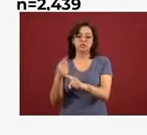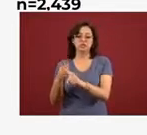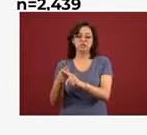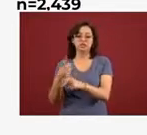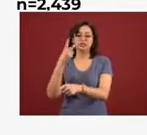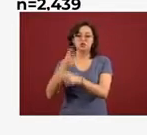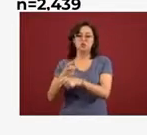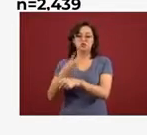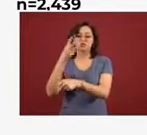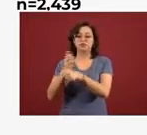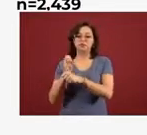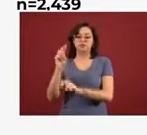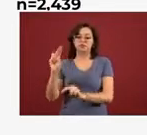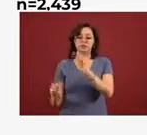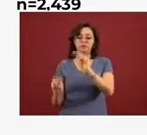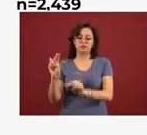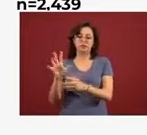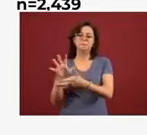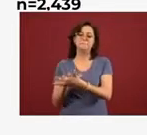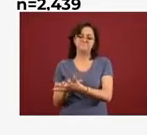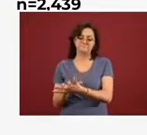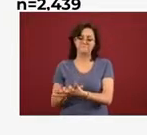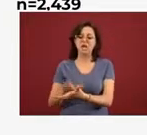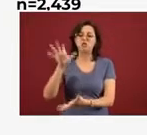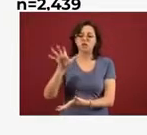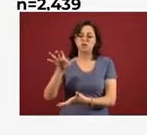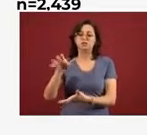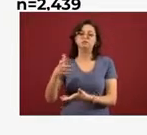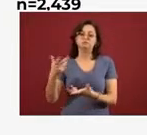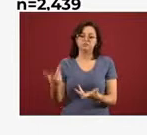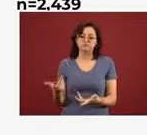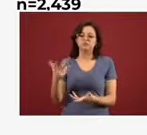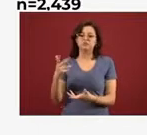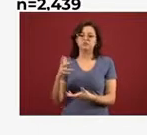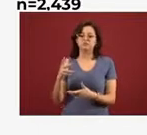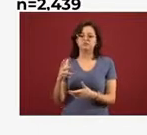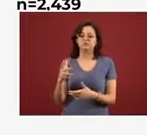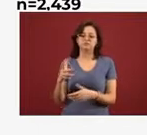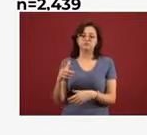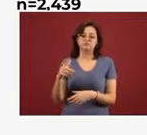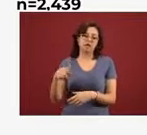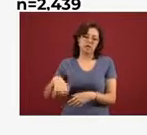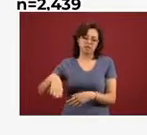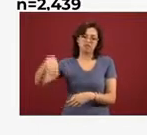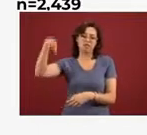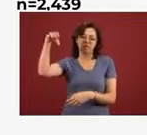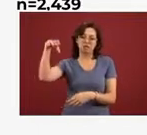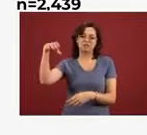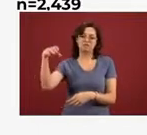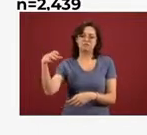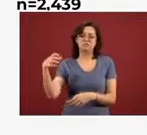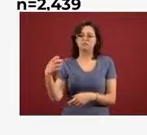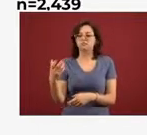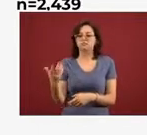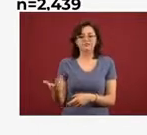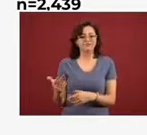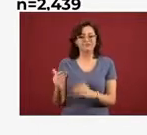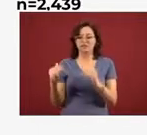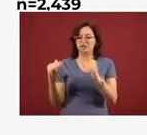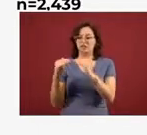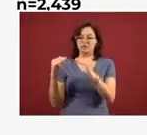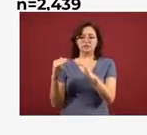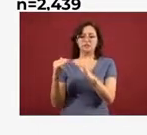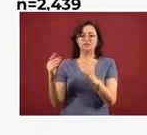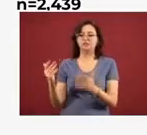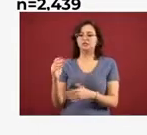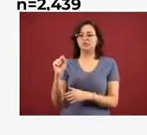o tercer nivel de atención, vemos cómo también se incrementa, ahora sí de manera importante, prácticamente ya estar a la par en